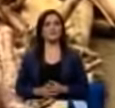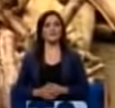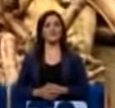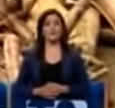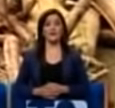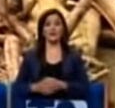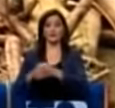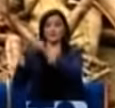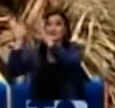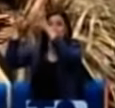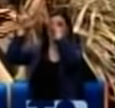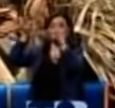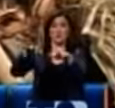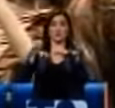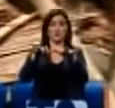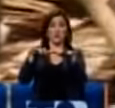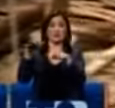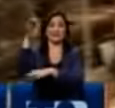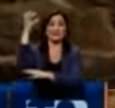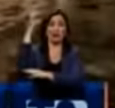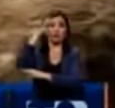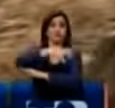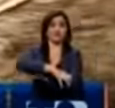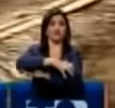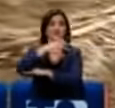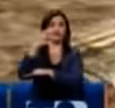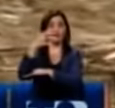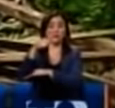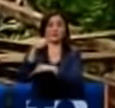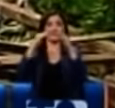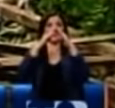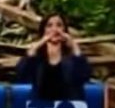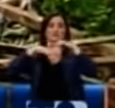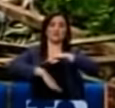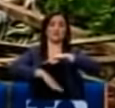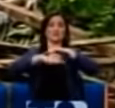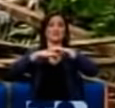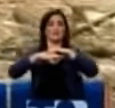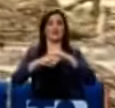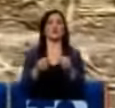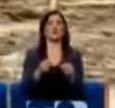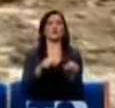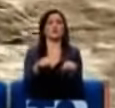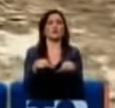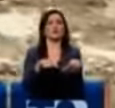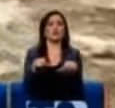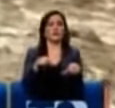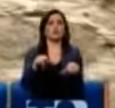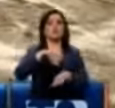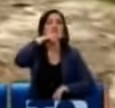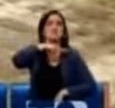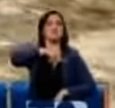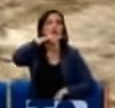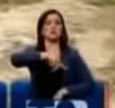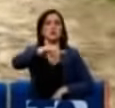Caídos, lodo movedizo y lo que queda de las casas. Es el paisaje que dejó el invierno en Sacón de Miguelillo y la Quebrada Seca, dos de